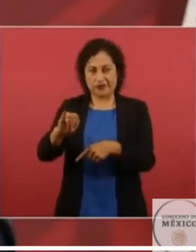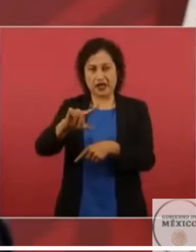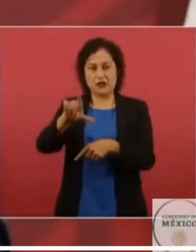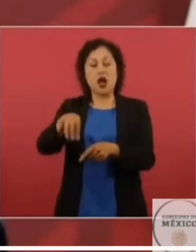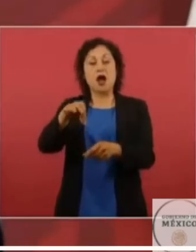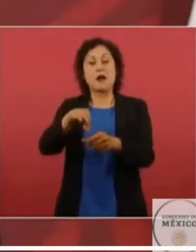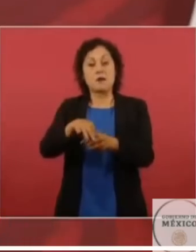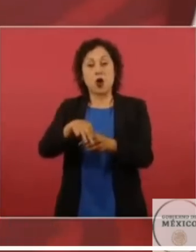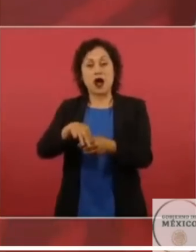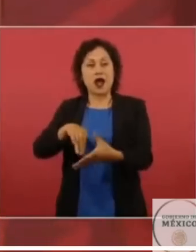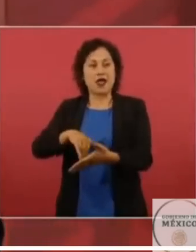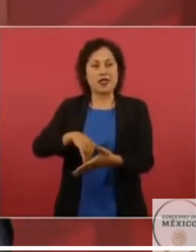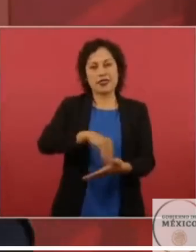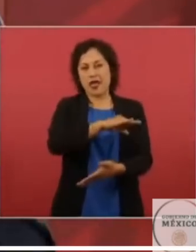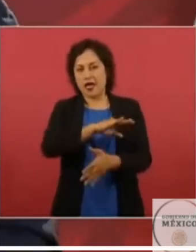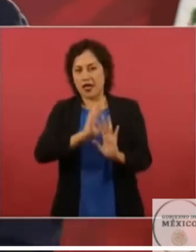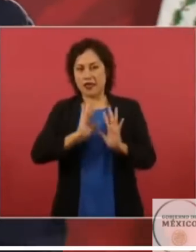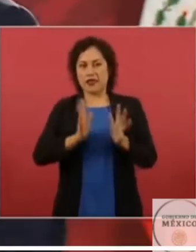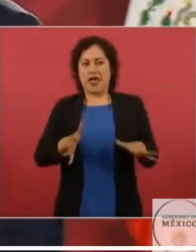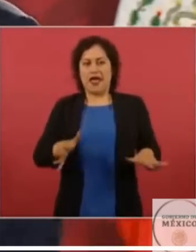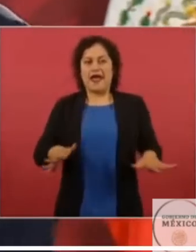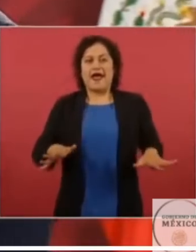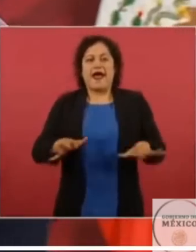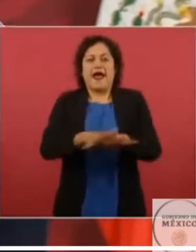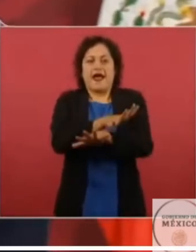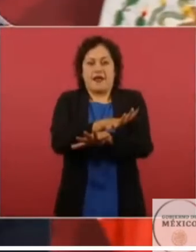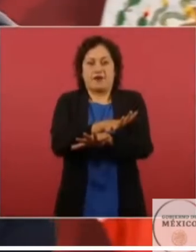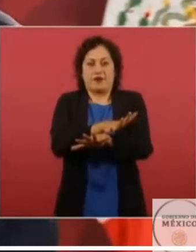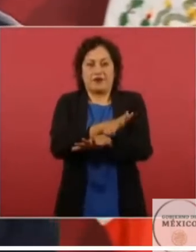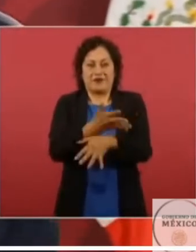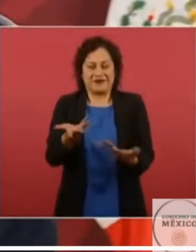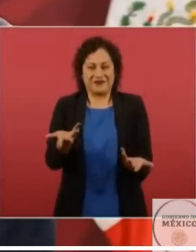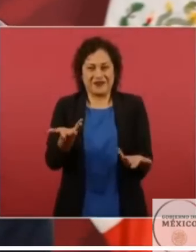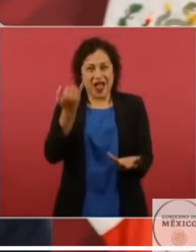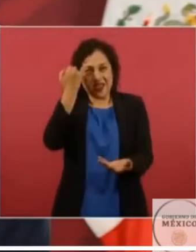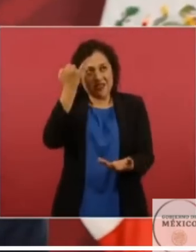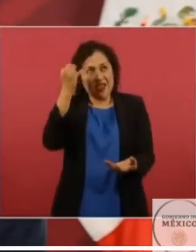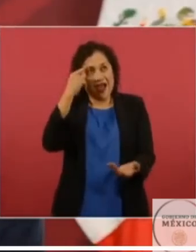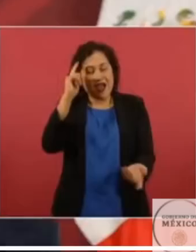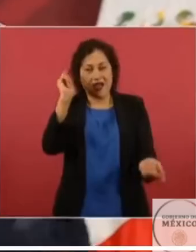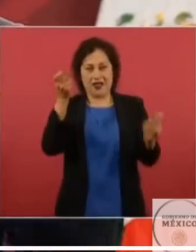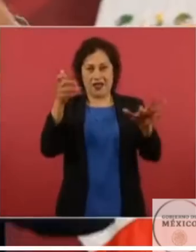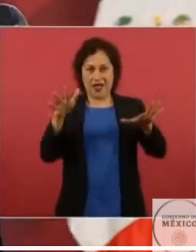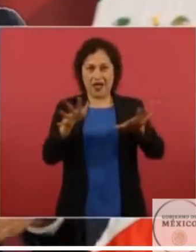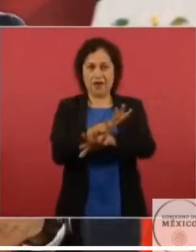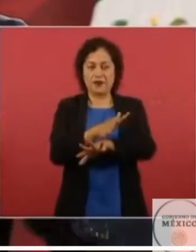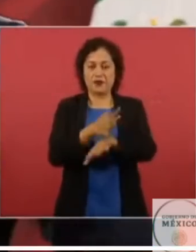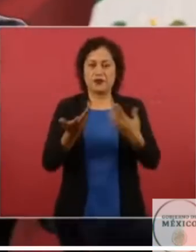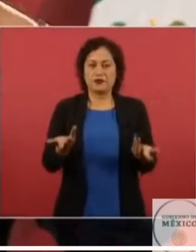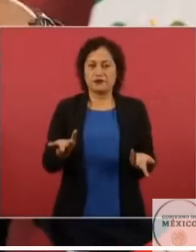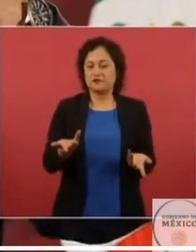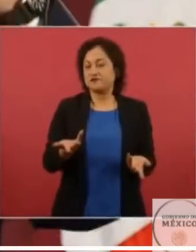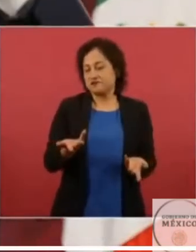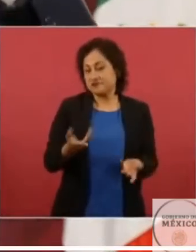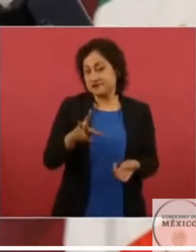de todas las corrientes del pensamiento, porque era